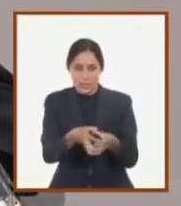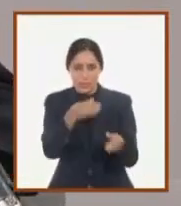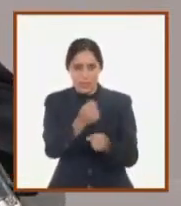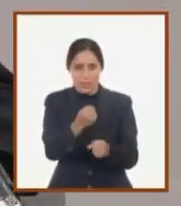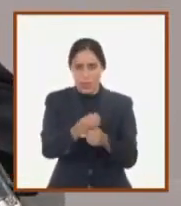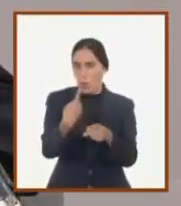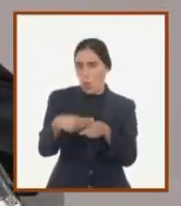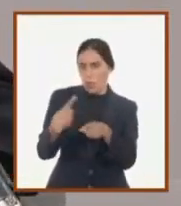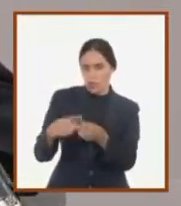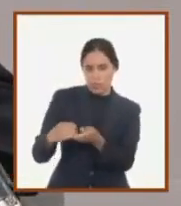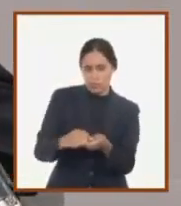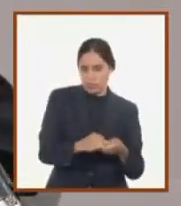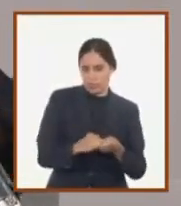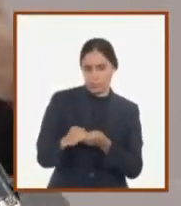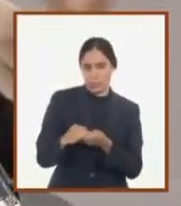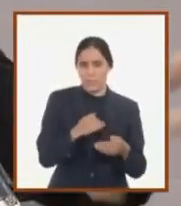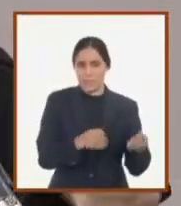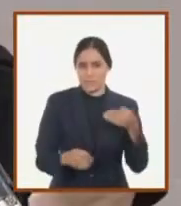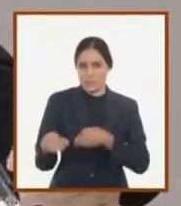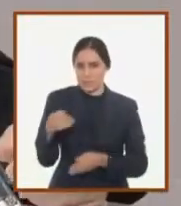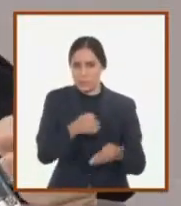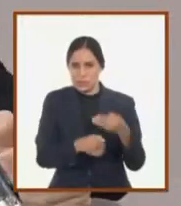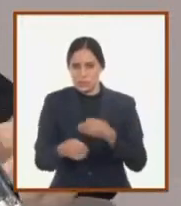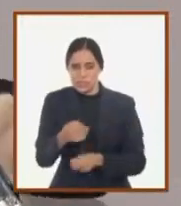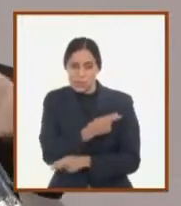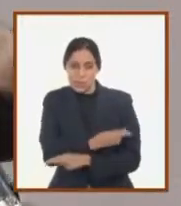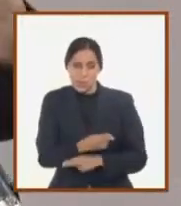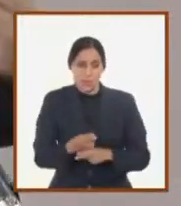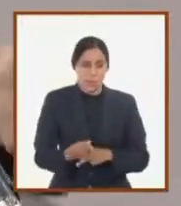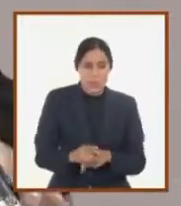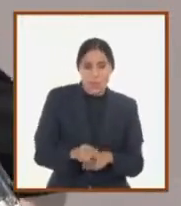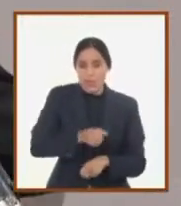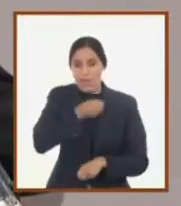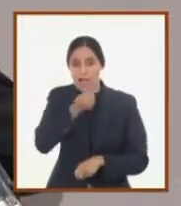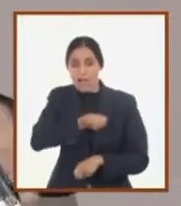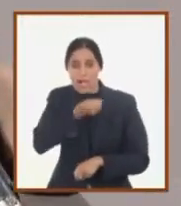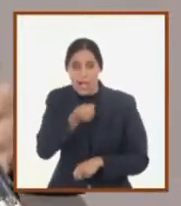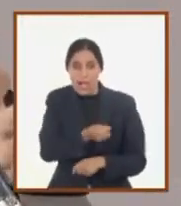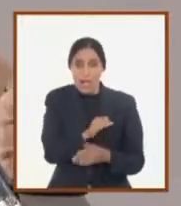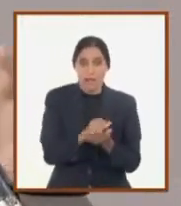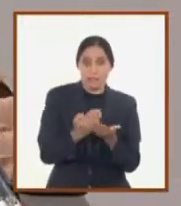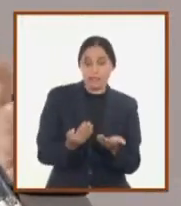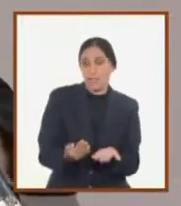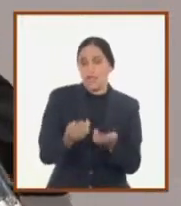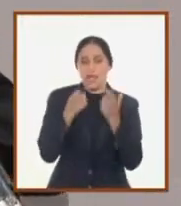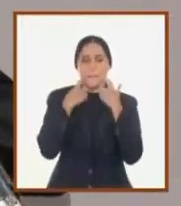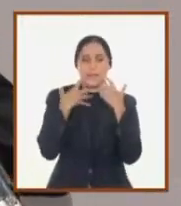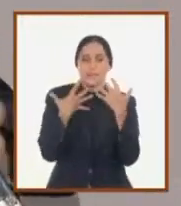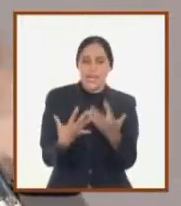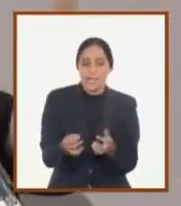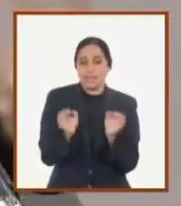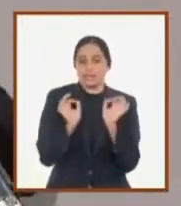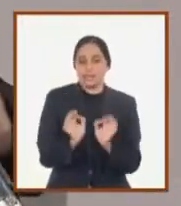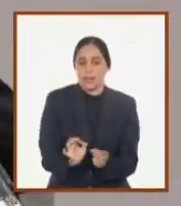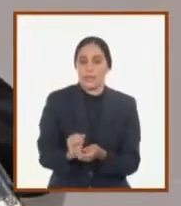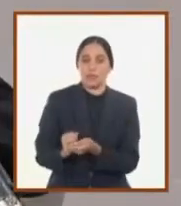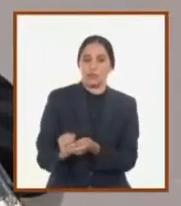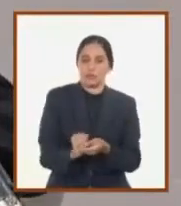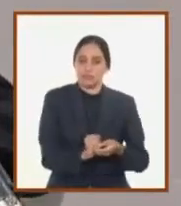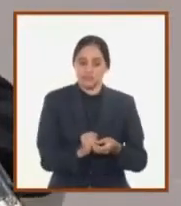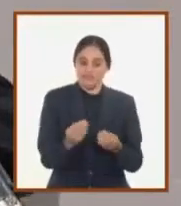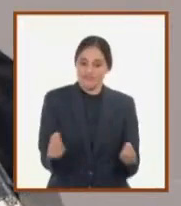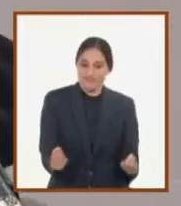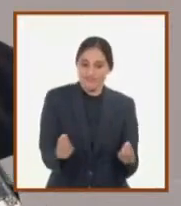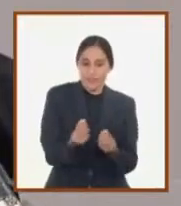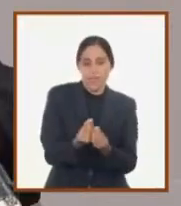otras personas que participaron cartógrafos historiadores periodistas eh siempre se unió a este equipito otro